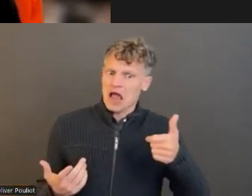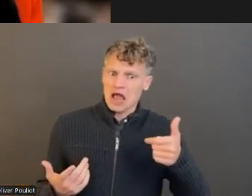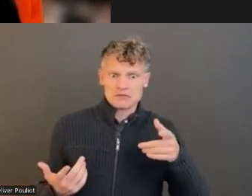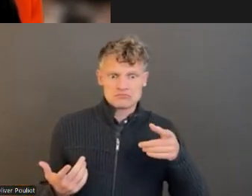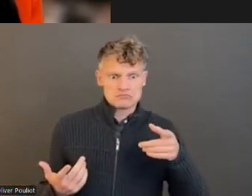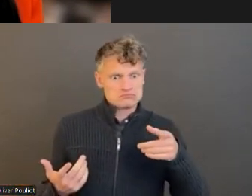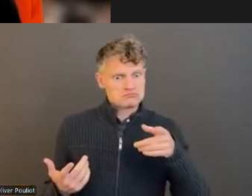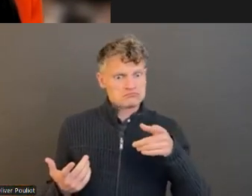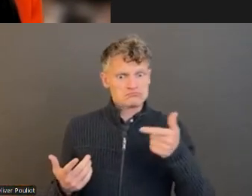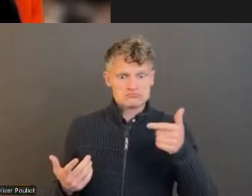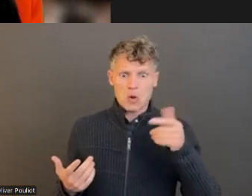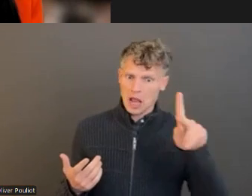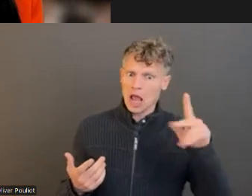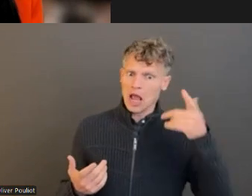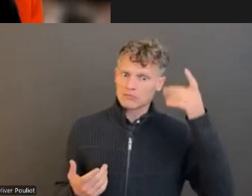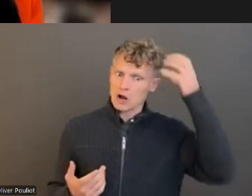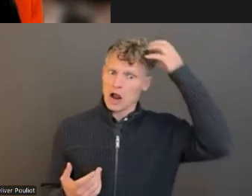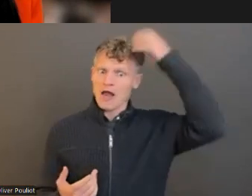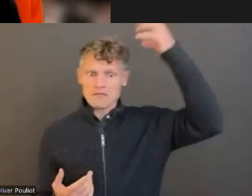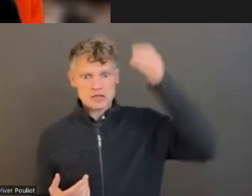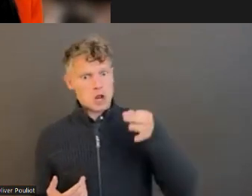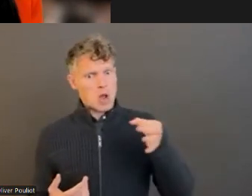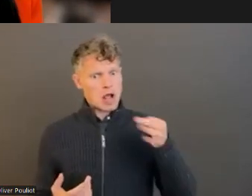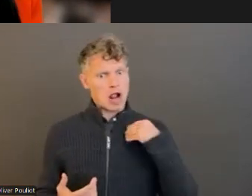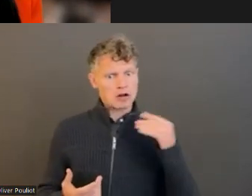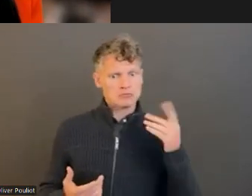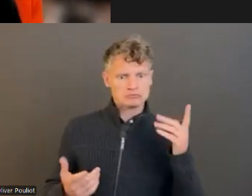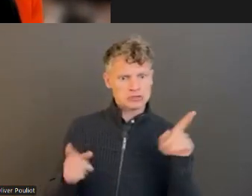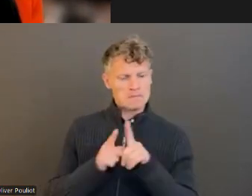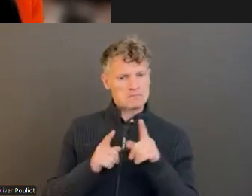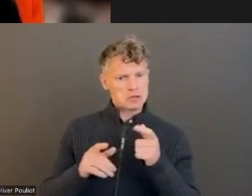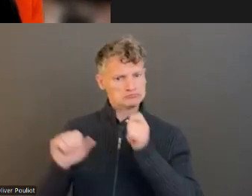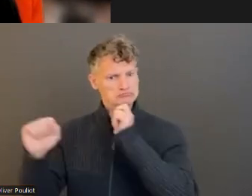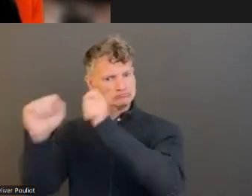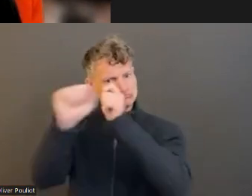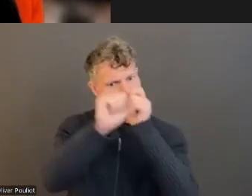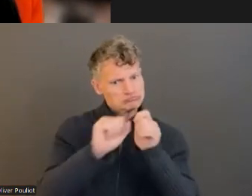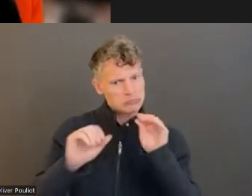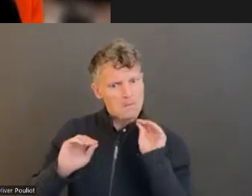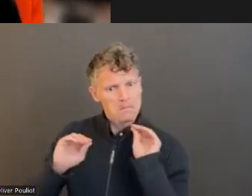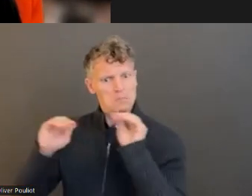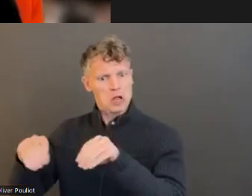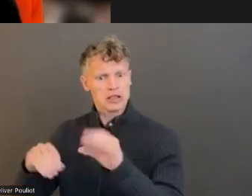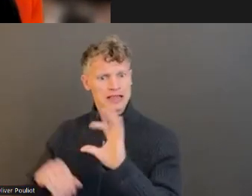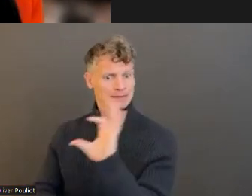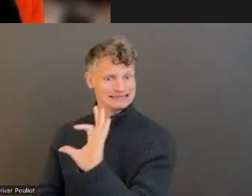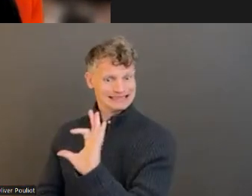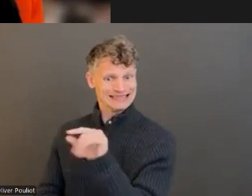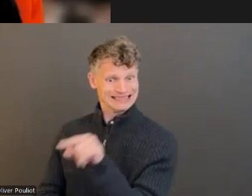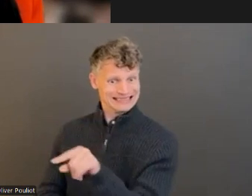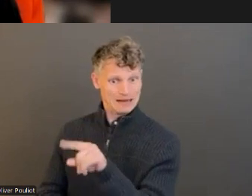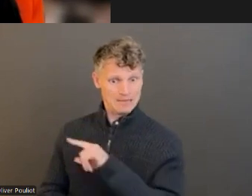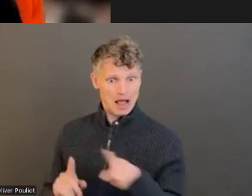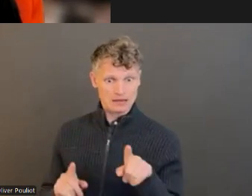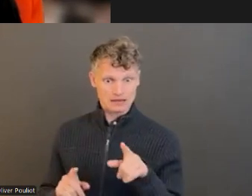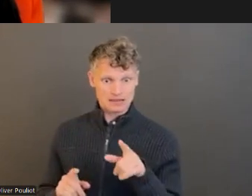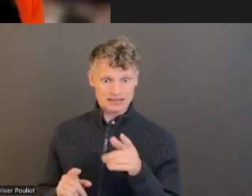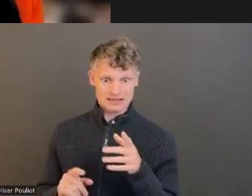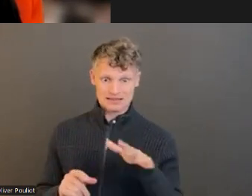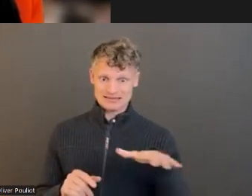con los países de primero identificar que la defecación al aire libre es un problema. Segundo, ¿en dónde